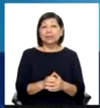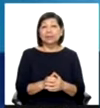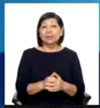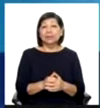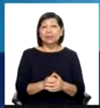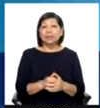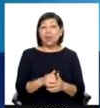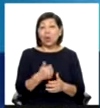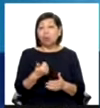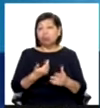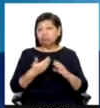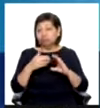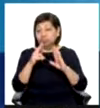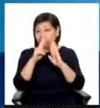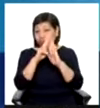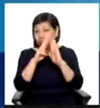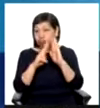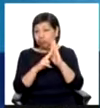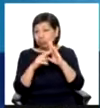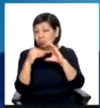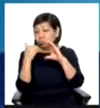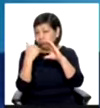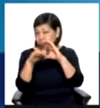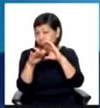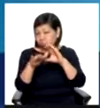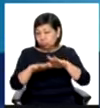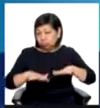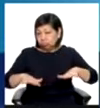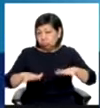se puede decir, nosotros emitimos una resolución en la cual